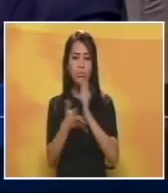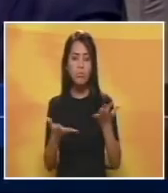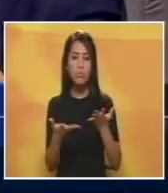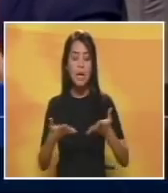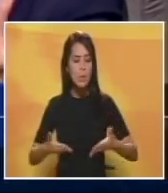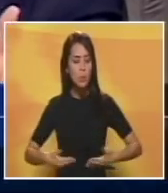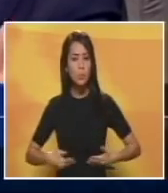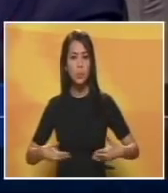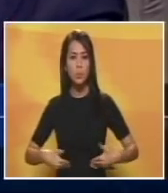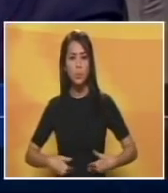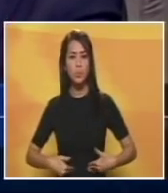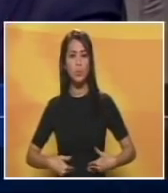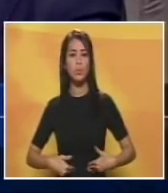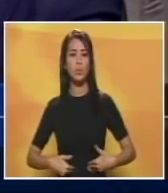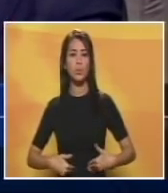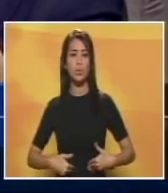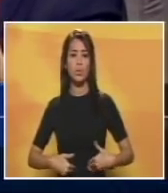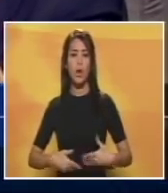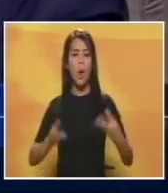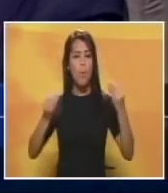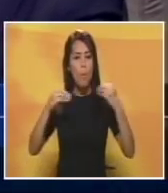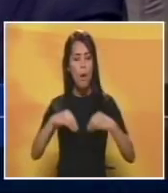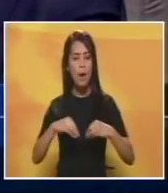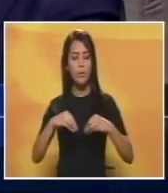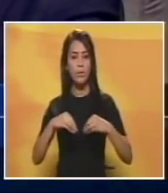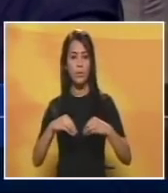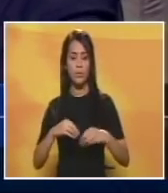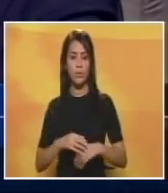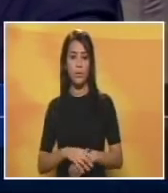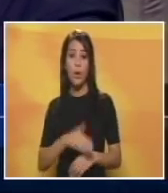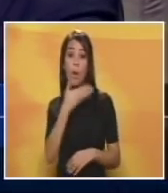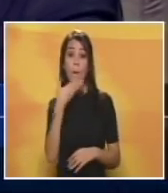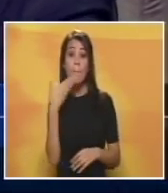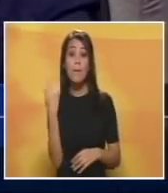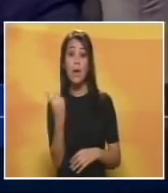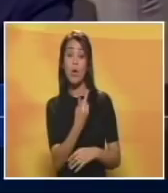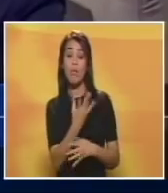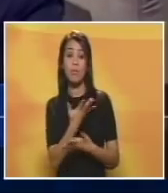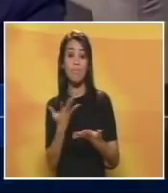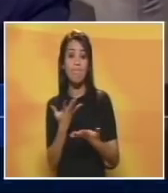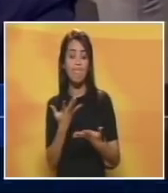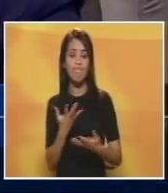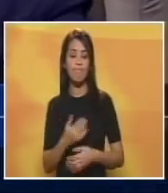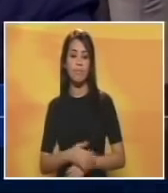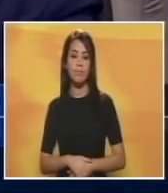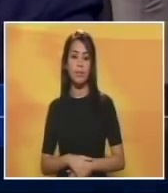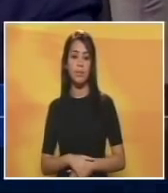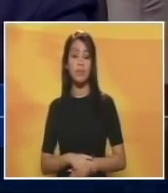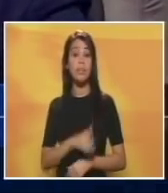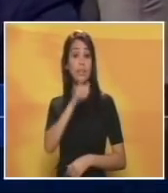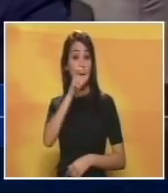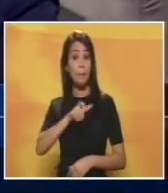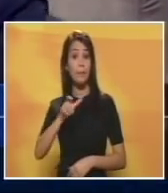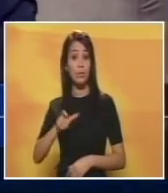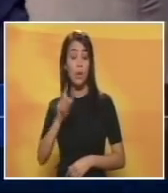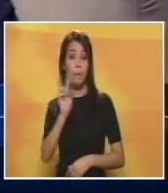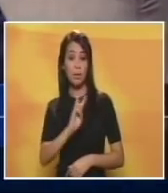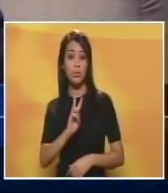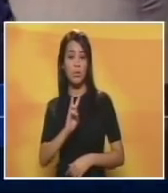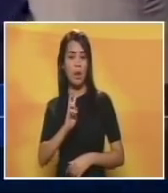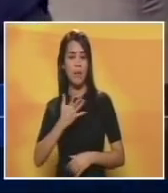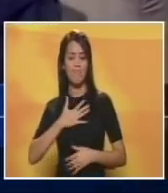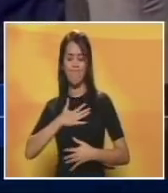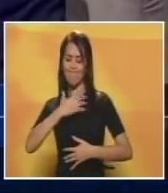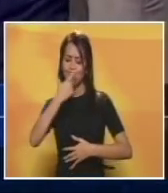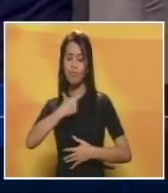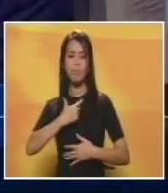intentar buscar consensos, acuerdos, sacar lo mejor, y es mucho que los venezolanos tienen dentro de sí, a pesar